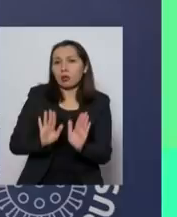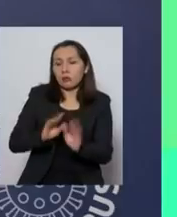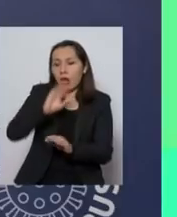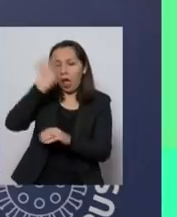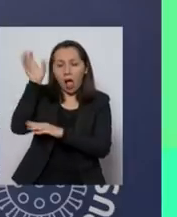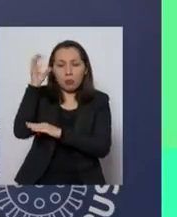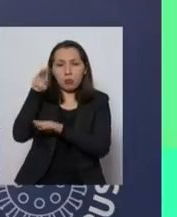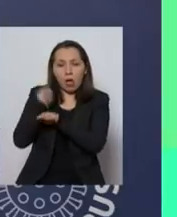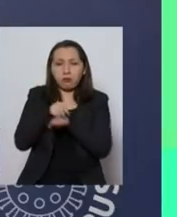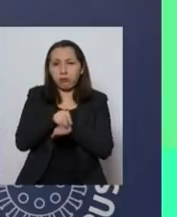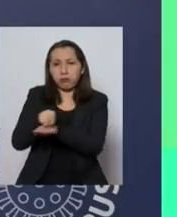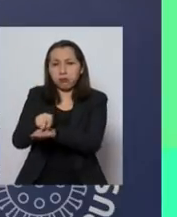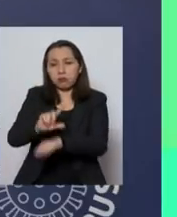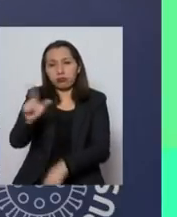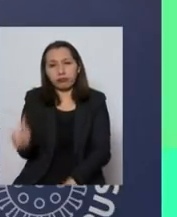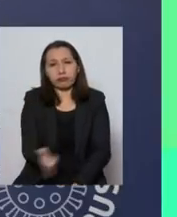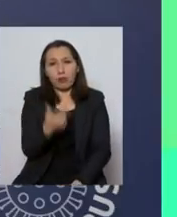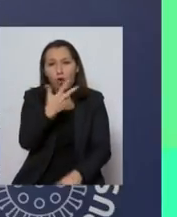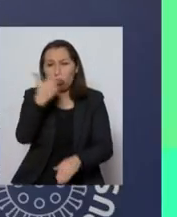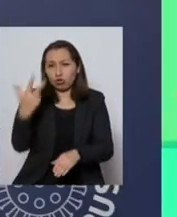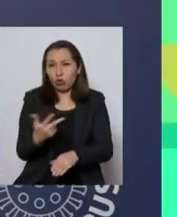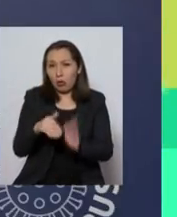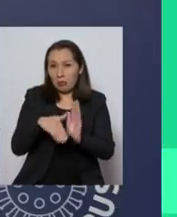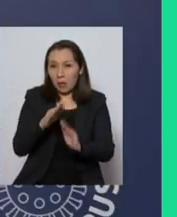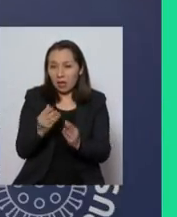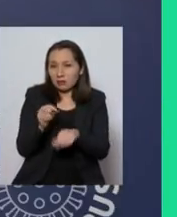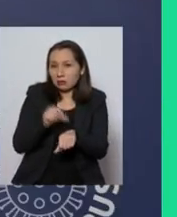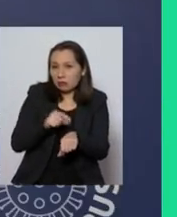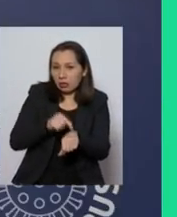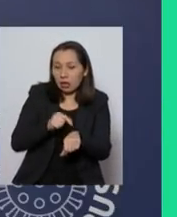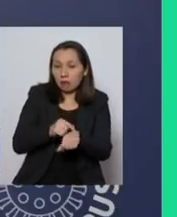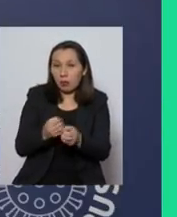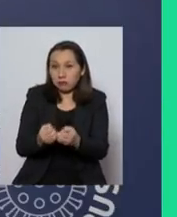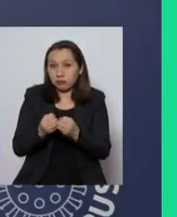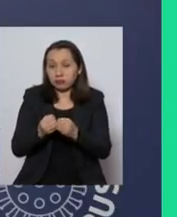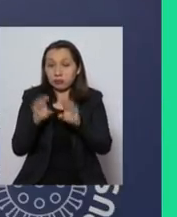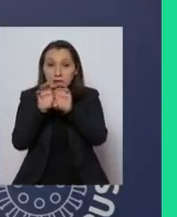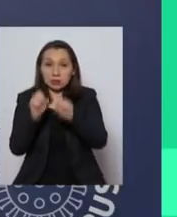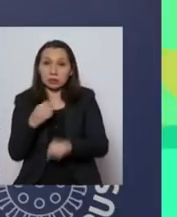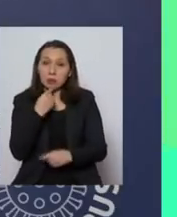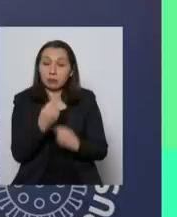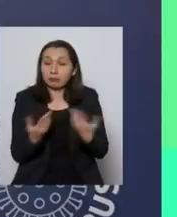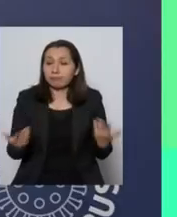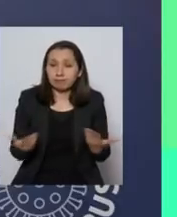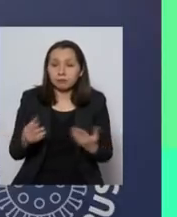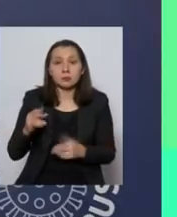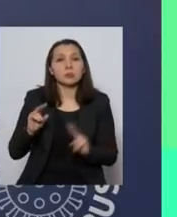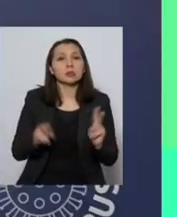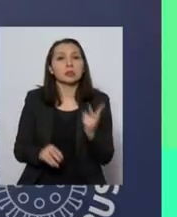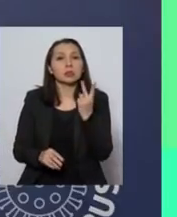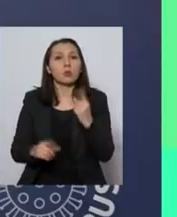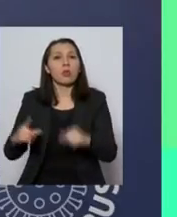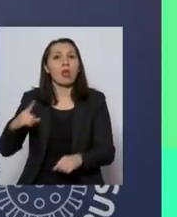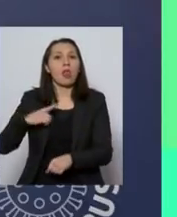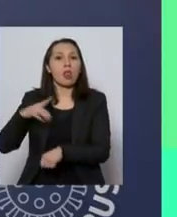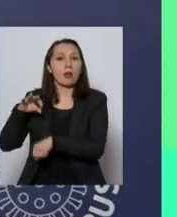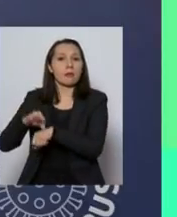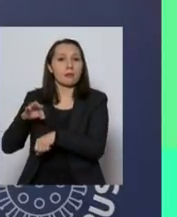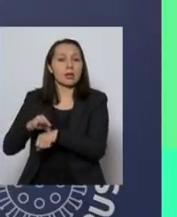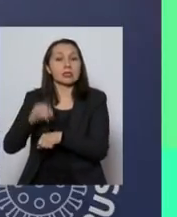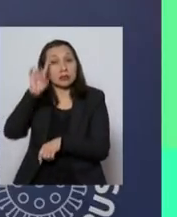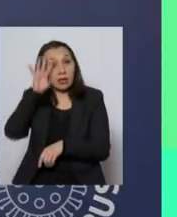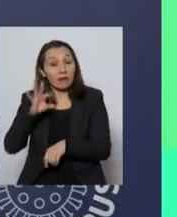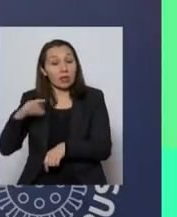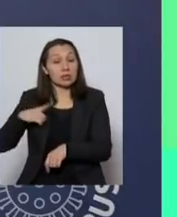de pacientes? ¿Son 8 horas? ¿Es más? Eso habla de un colapso del sistema. Y lo segundo es sobre las licencias médicas. Sabemos